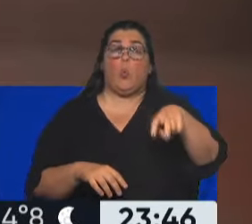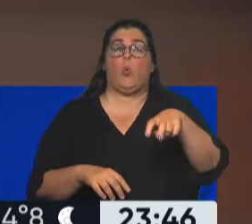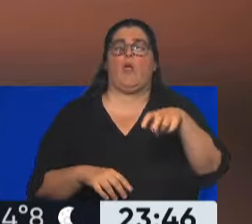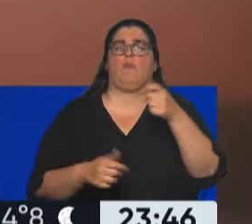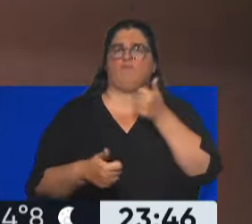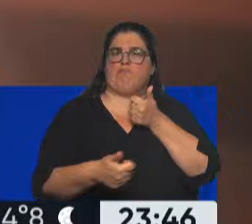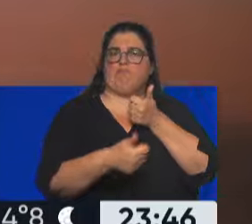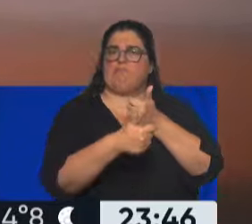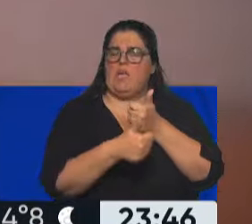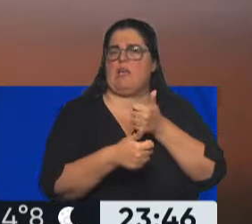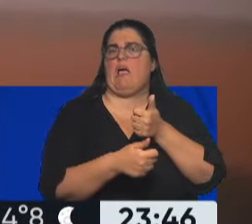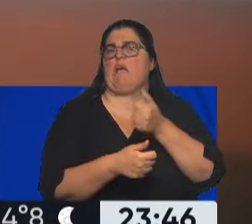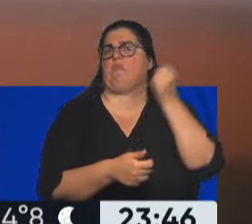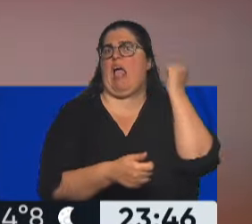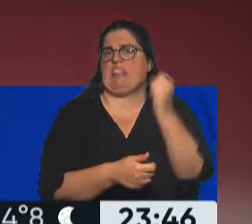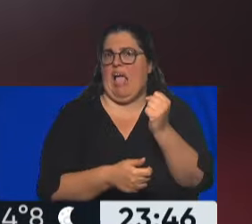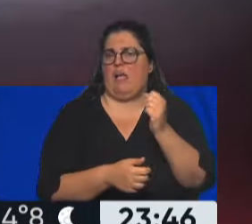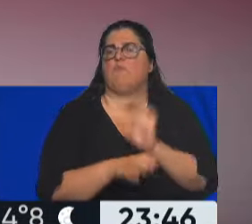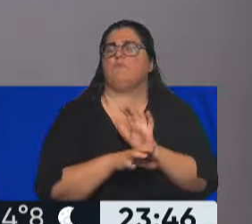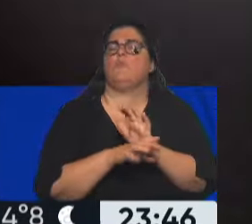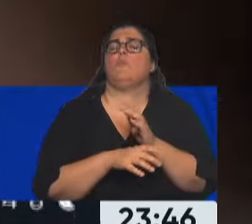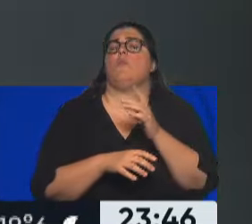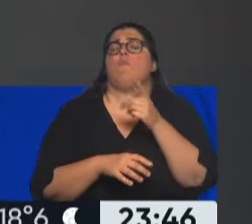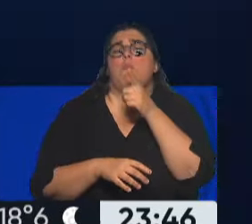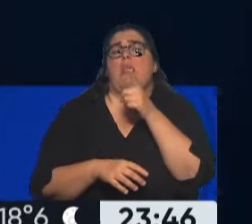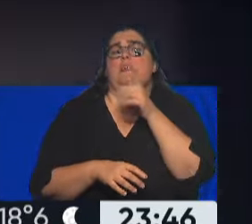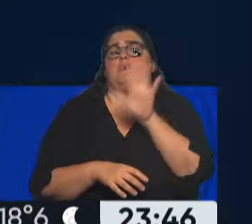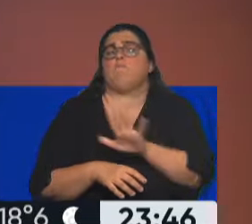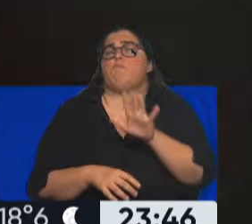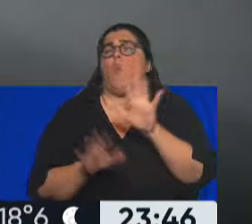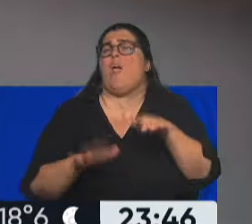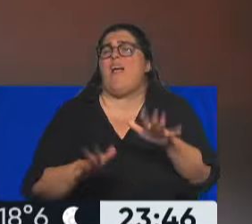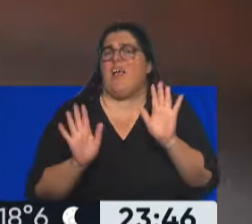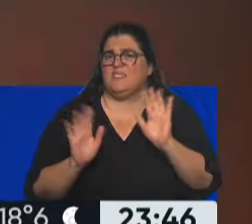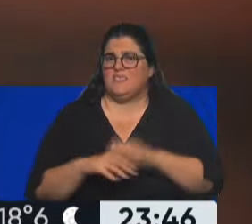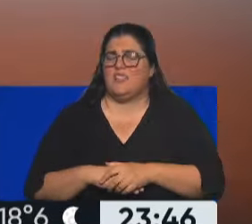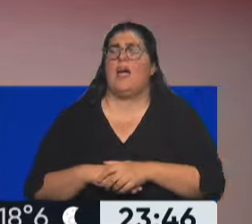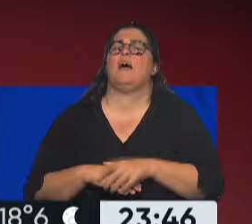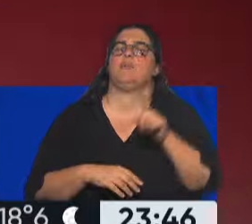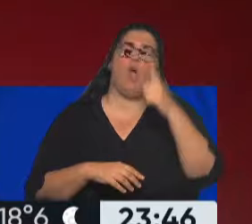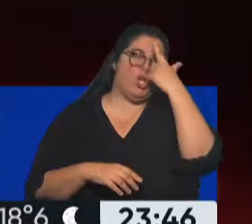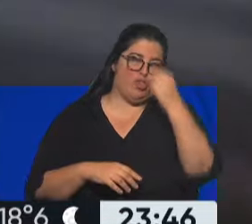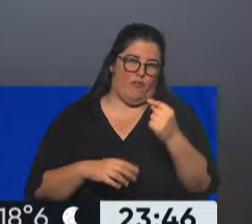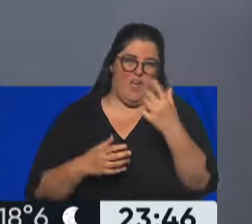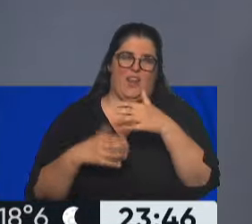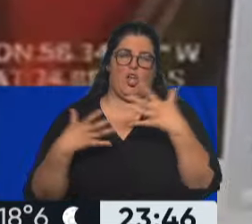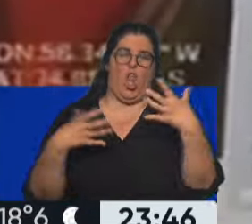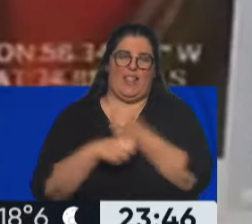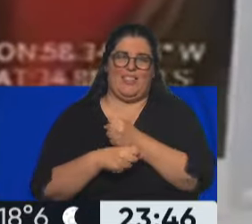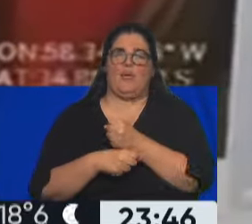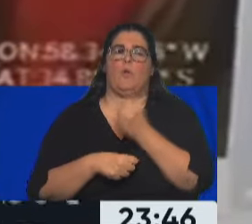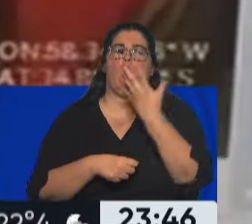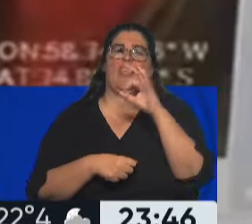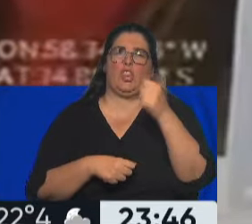ataca. Presunta venganza, como decimos, chofer del colectivo de la línea 506, asesinado allí en Gleu, en el partido de